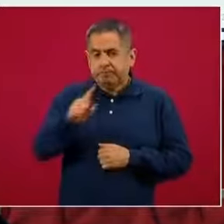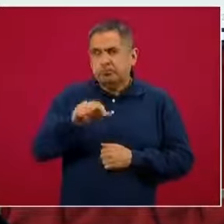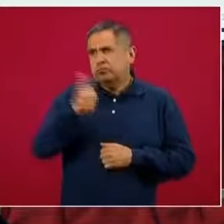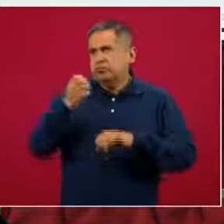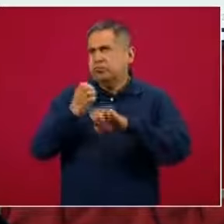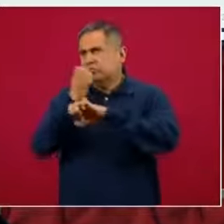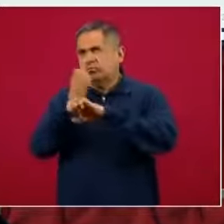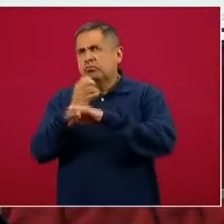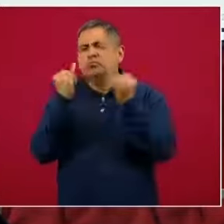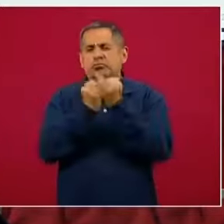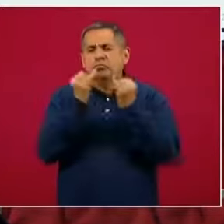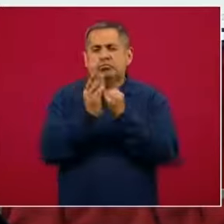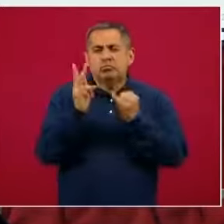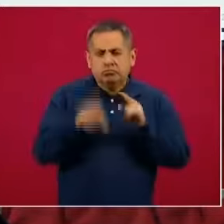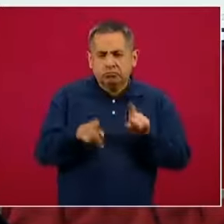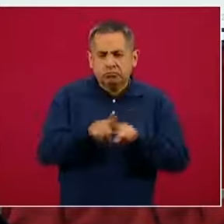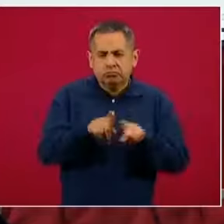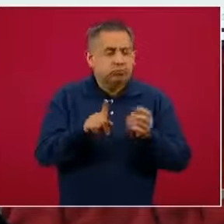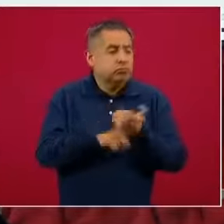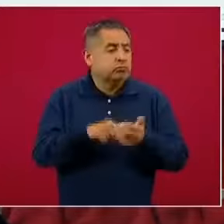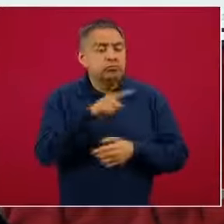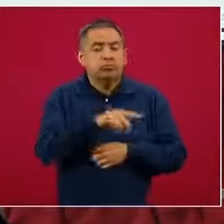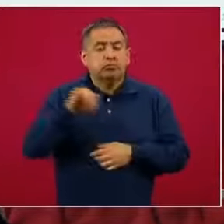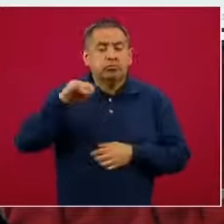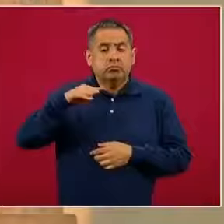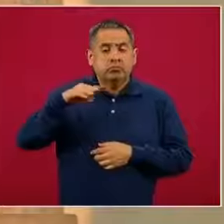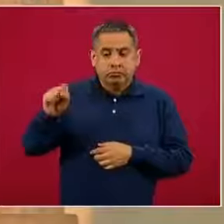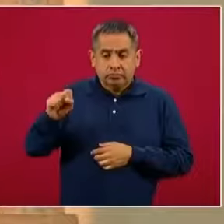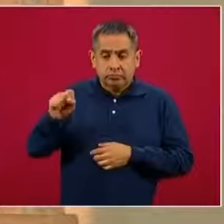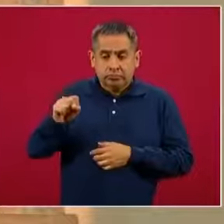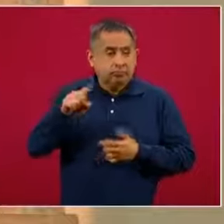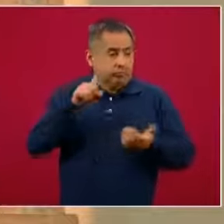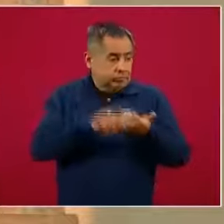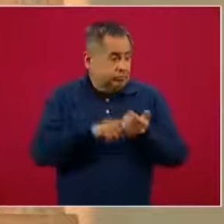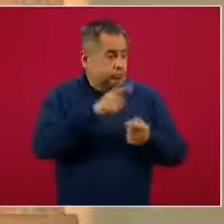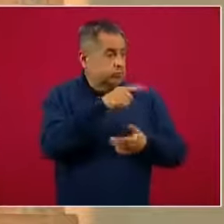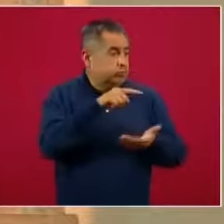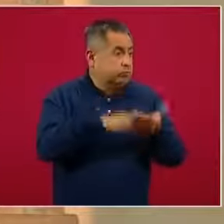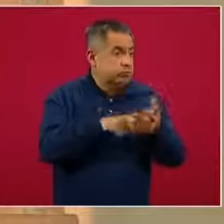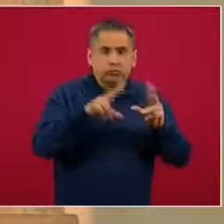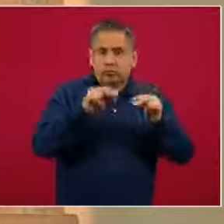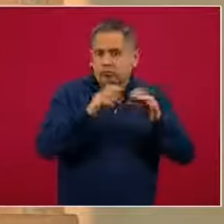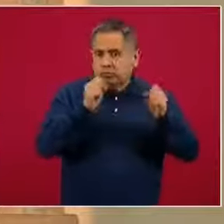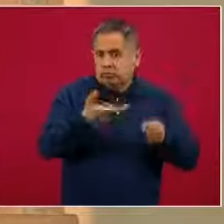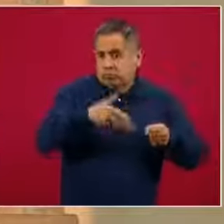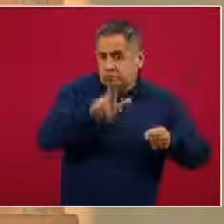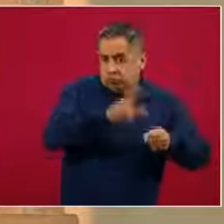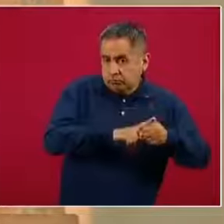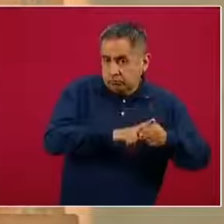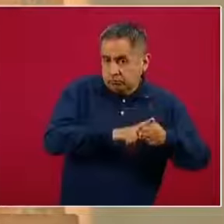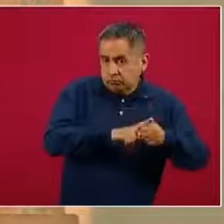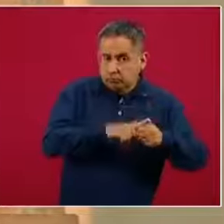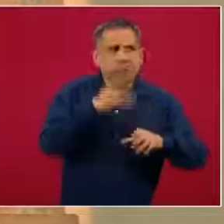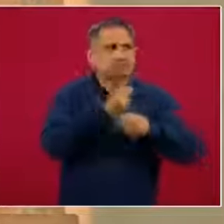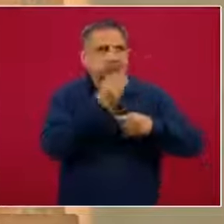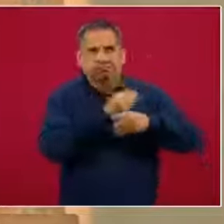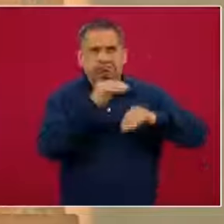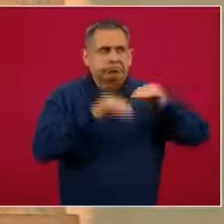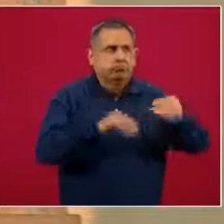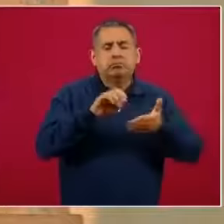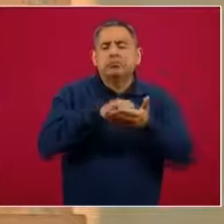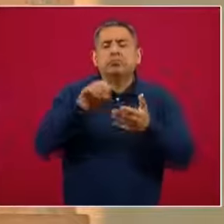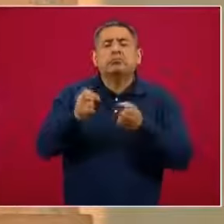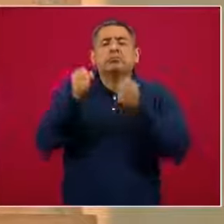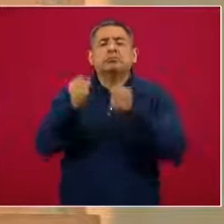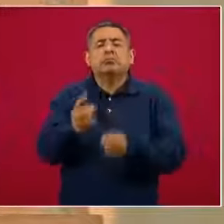excepción, el uso de instalaciones del Seguro Social no hospitalarias. Un ejemplo, los centros de seguridad social, seguramente muchos los conocen, donde